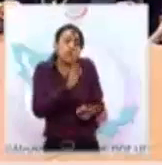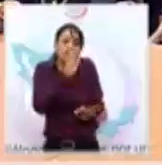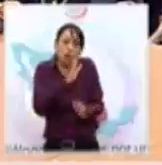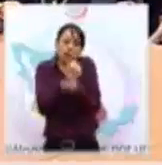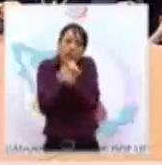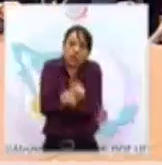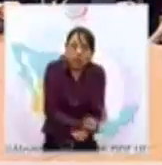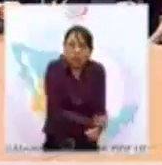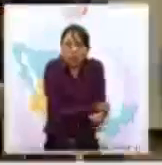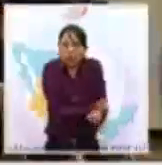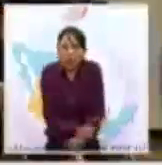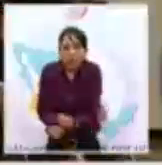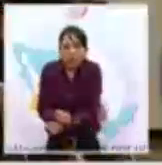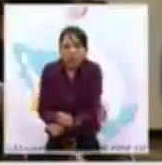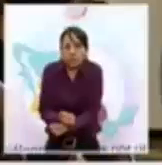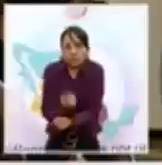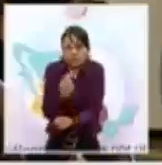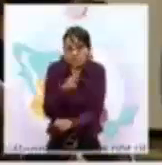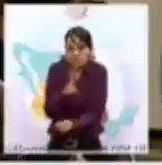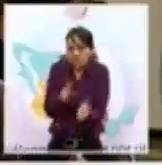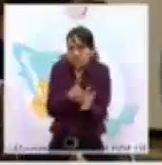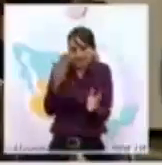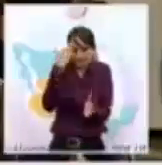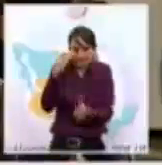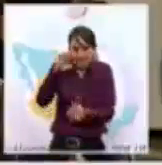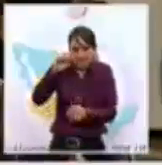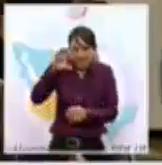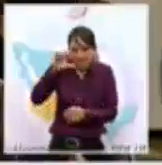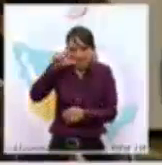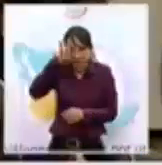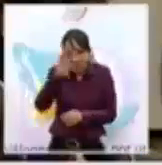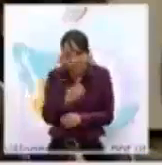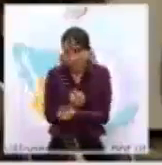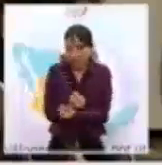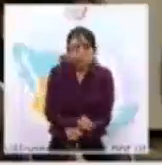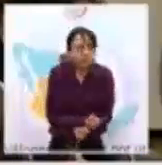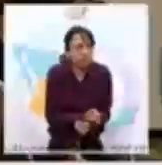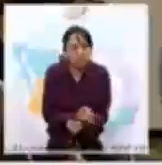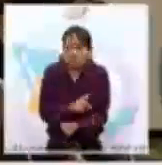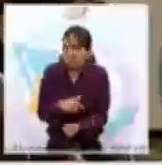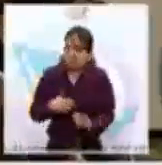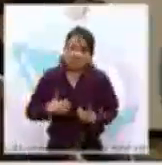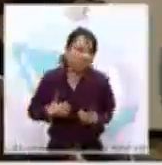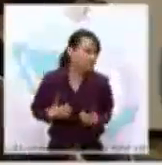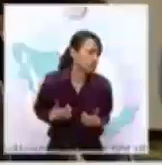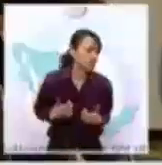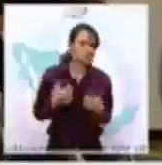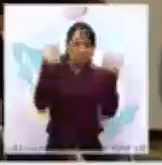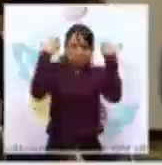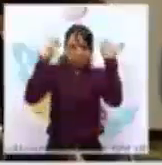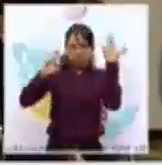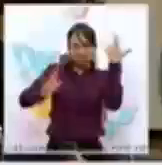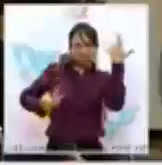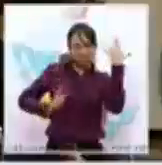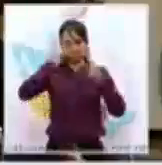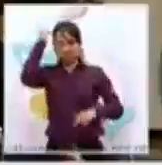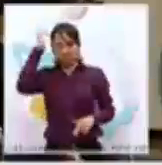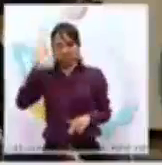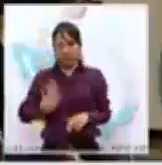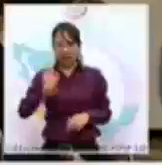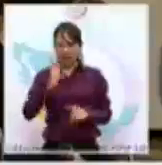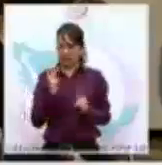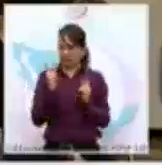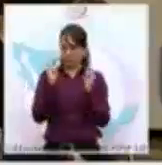rebela, hay como un entendimiento de que es justo lo que está haciendo, pero cuando en el paternalismo el siervo lo hace, pareciera